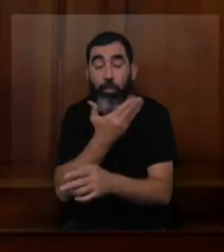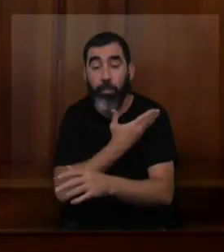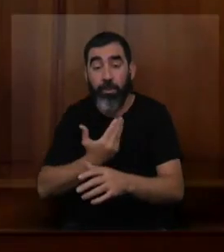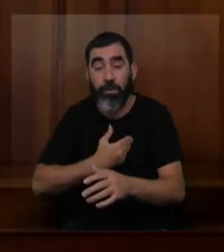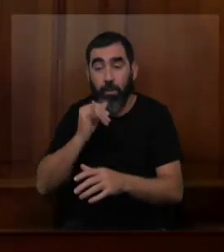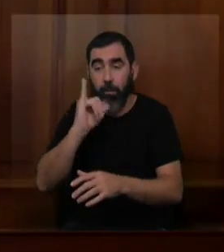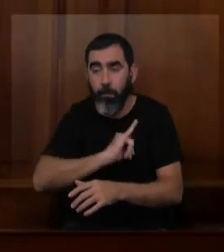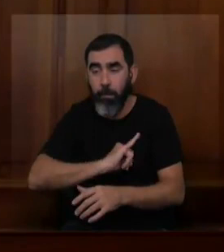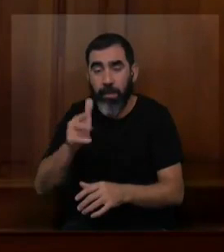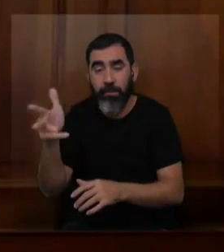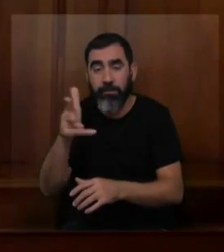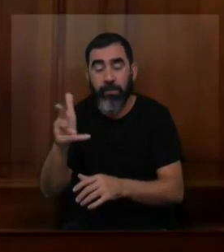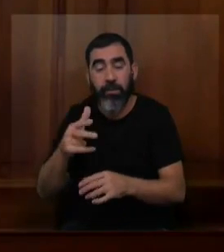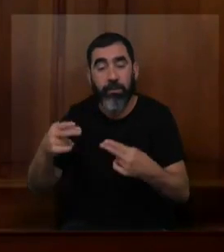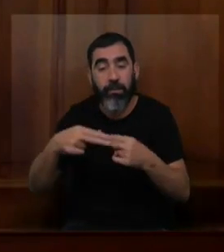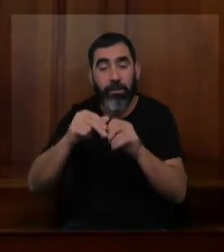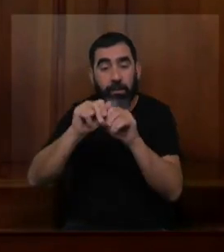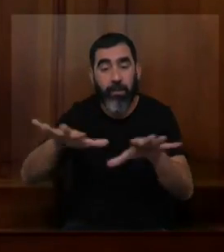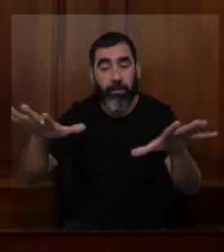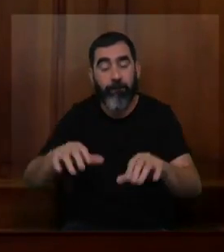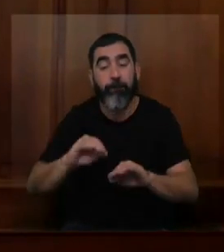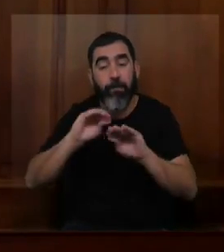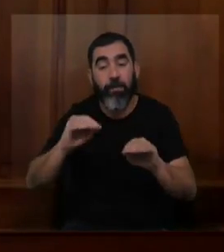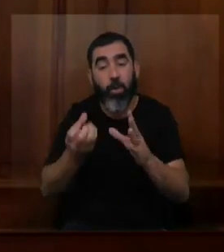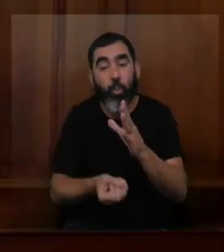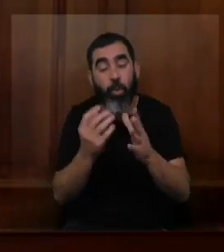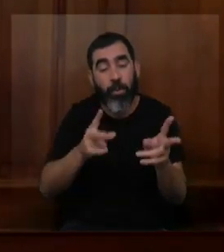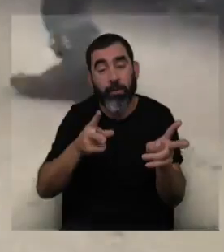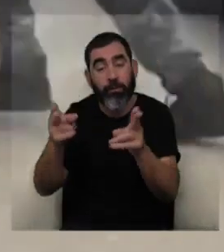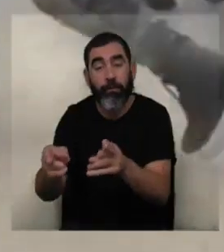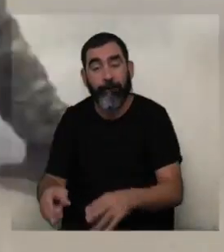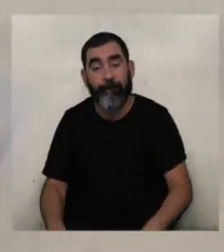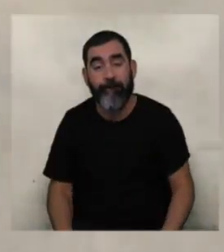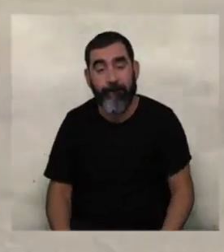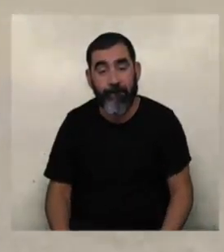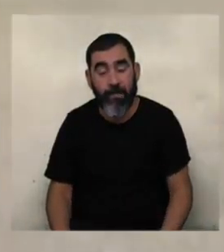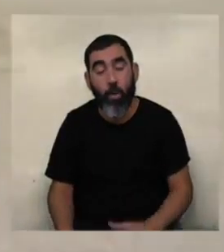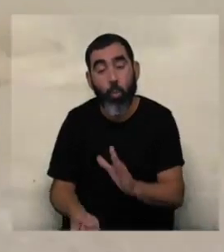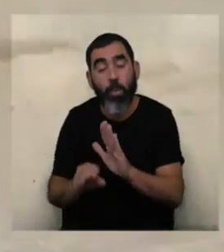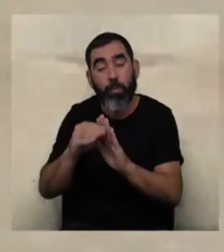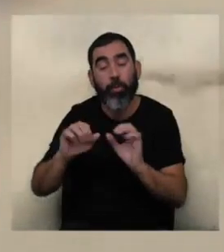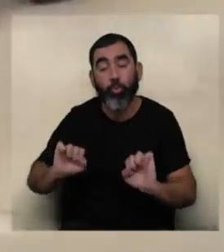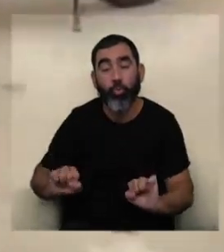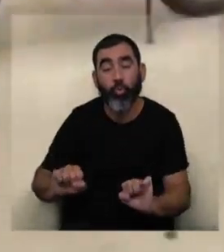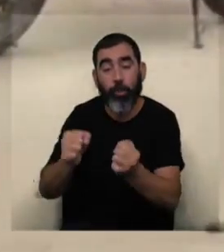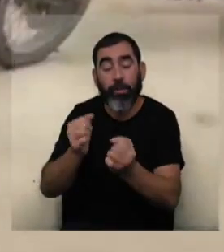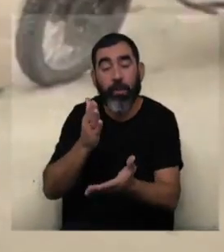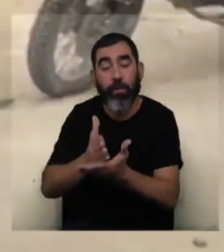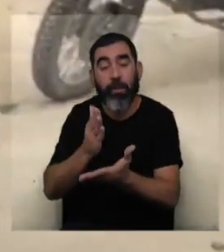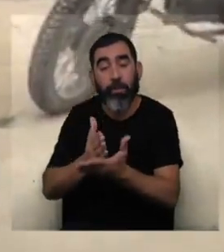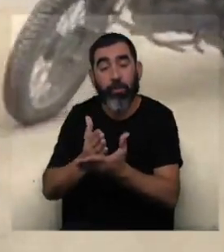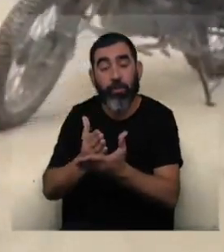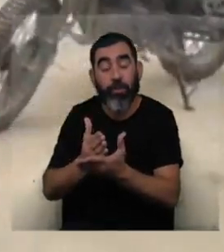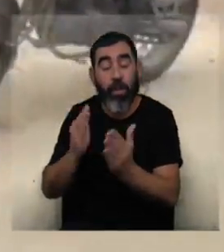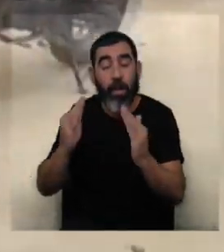un mensaje en video publicado en redes sociales para anunciar el nuevo estado de excepción. La nueva medida suspende en dichas provincias los derechos de inviolabilidad